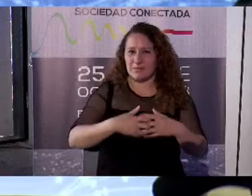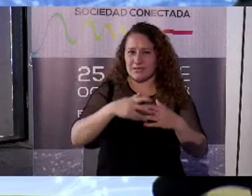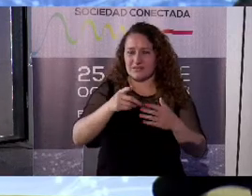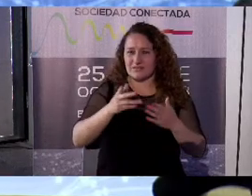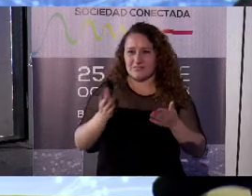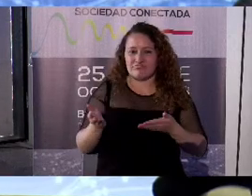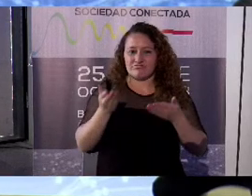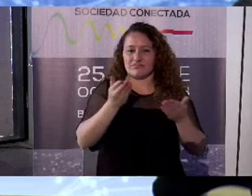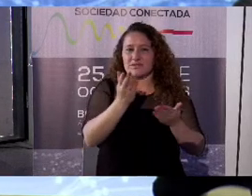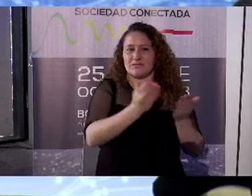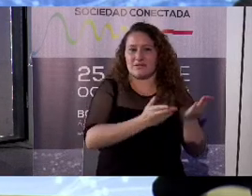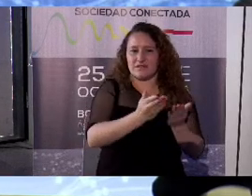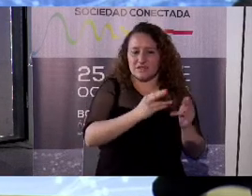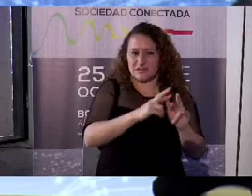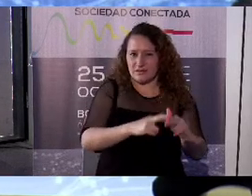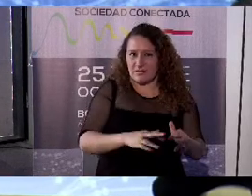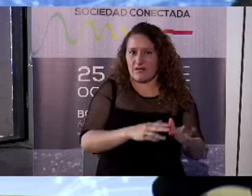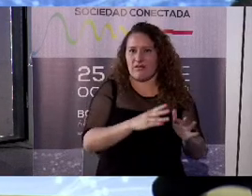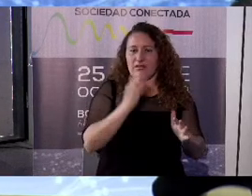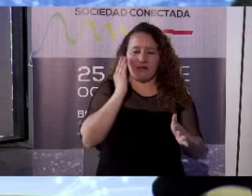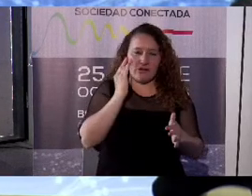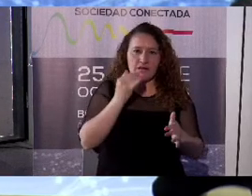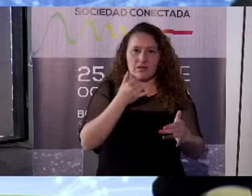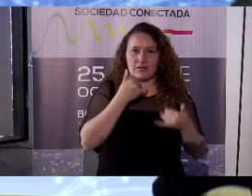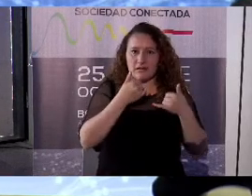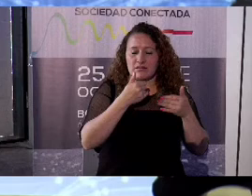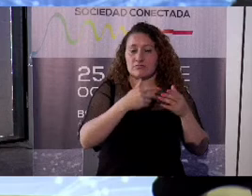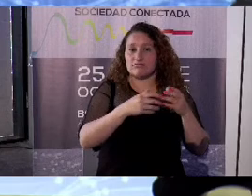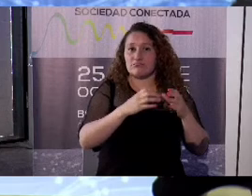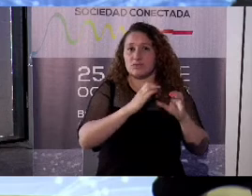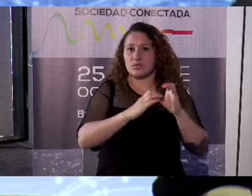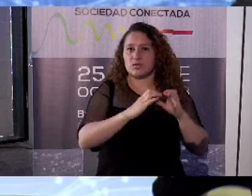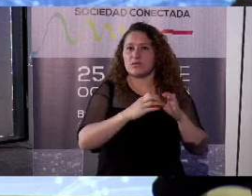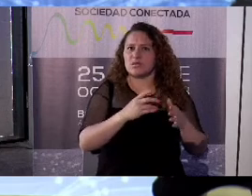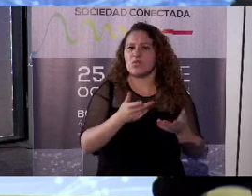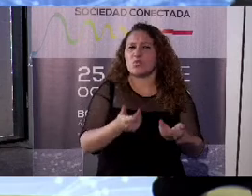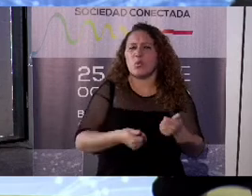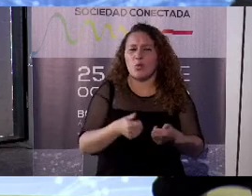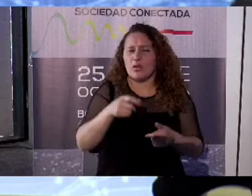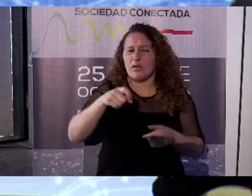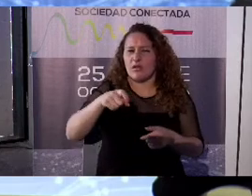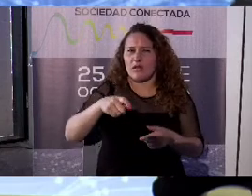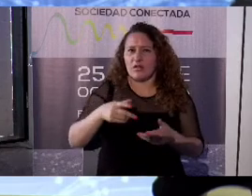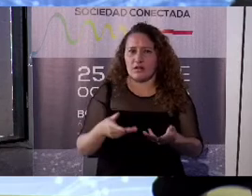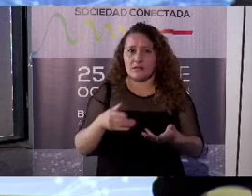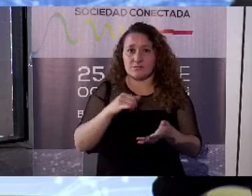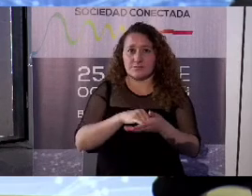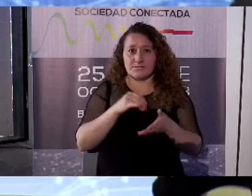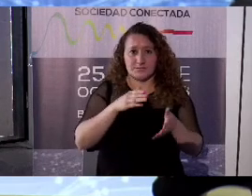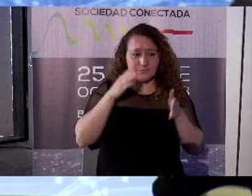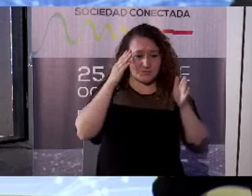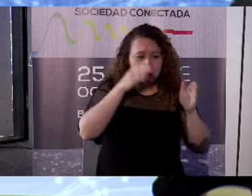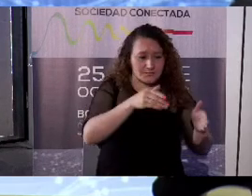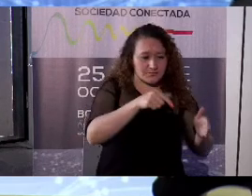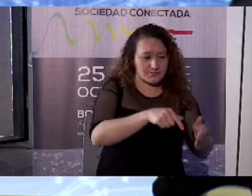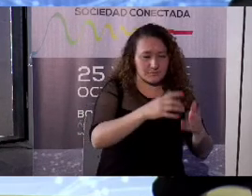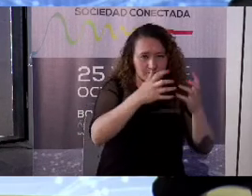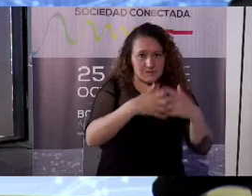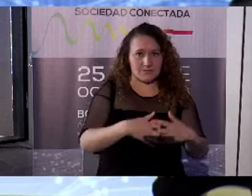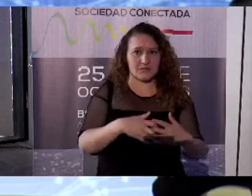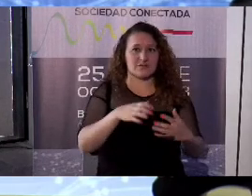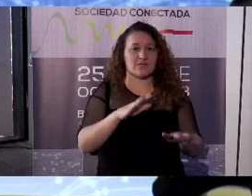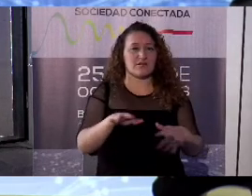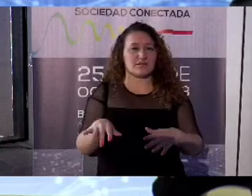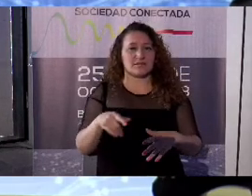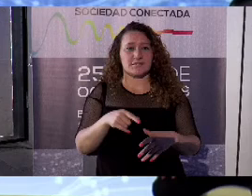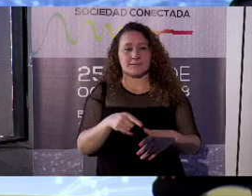de operadores Rurales o comunitarios que necesitamos para cubrir también estas estas localidades que que al operador incluso incumbente no le eh